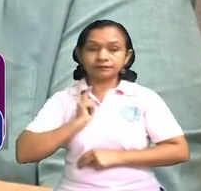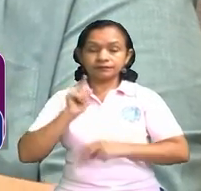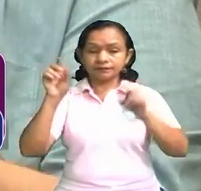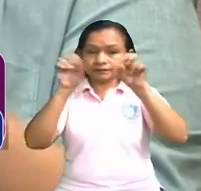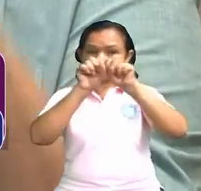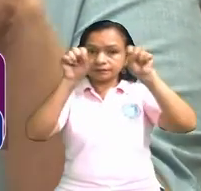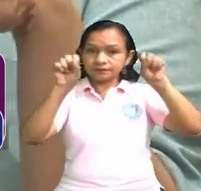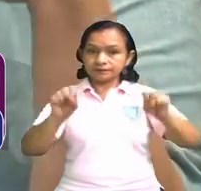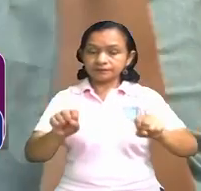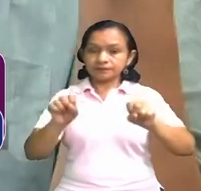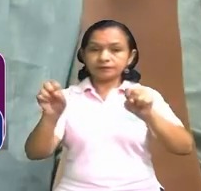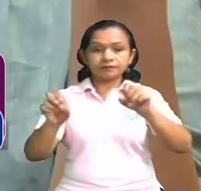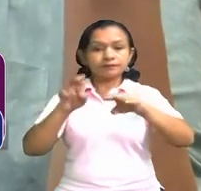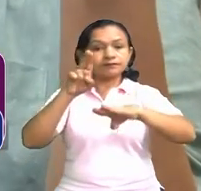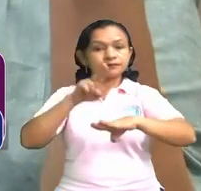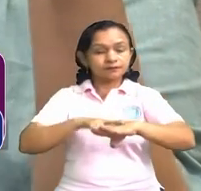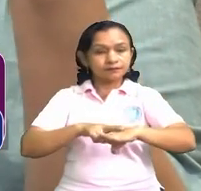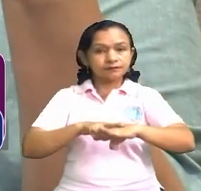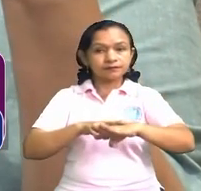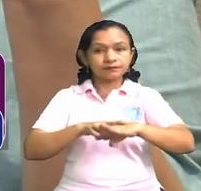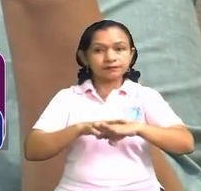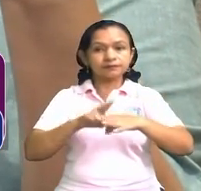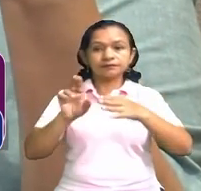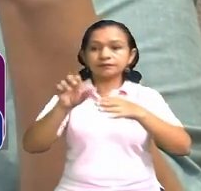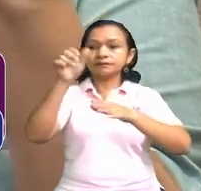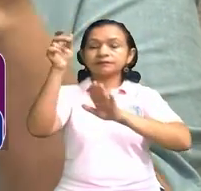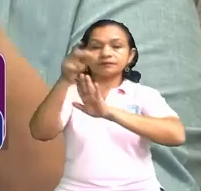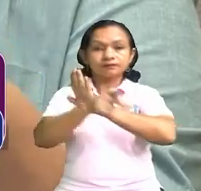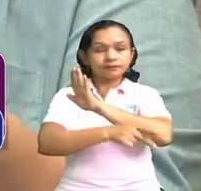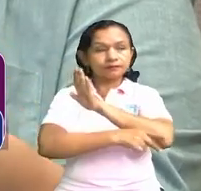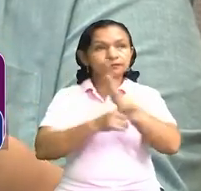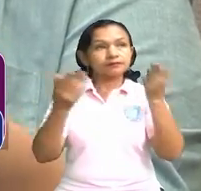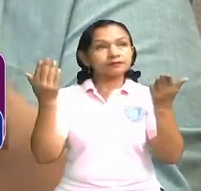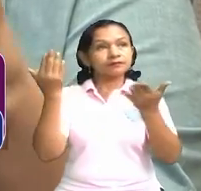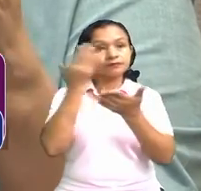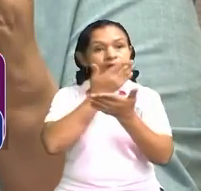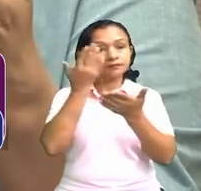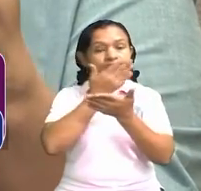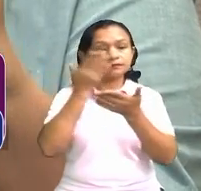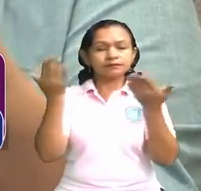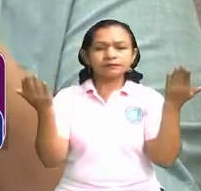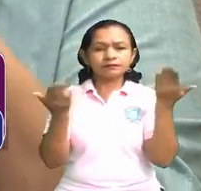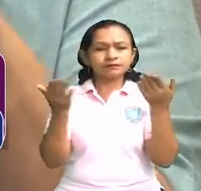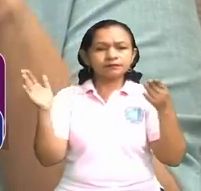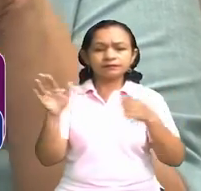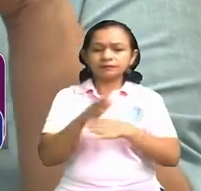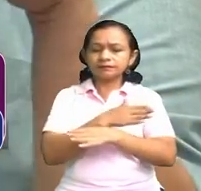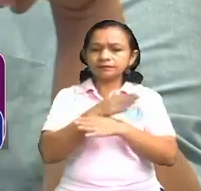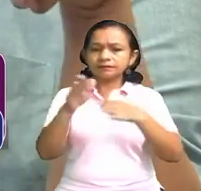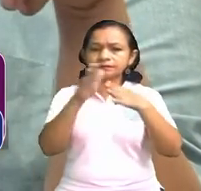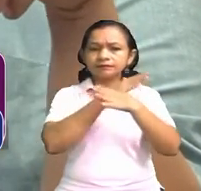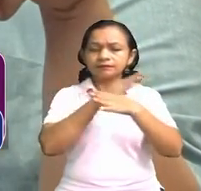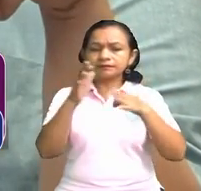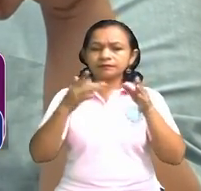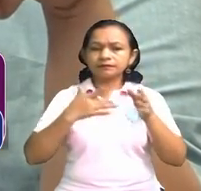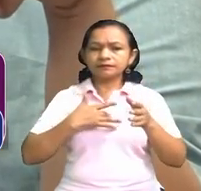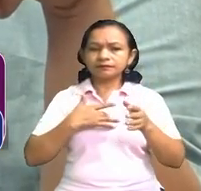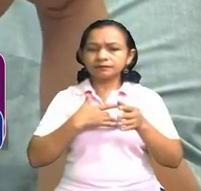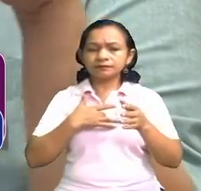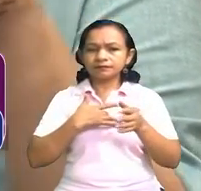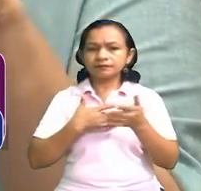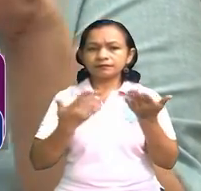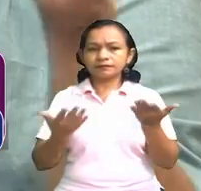nivel nacional y en el exterior, con todos los